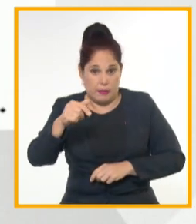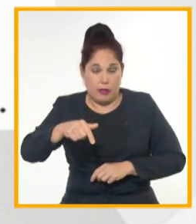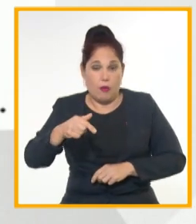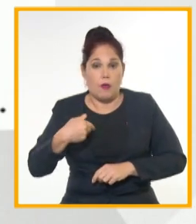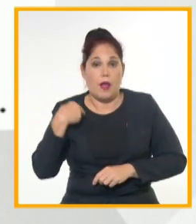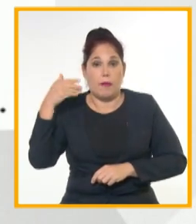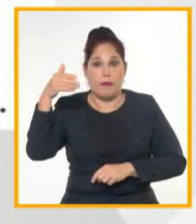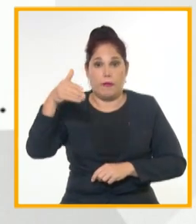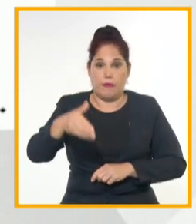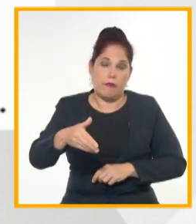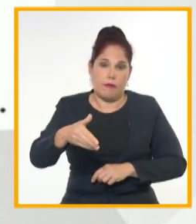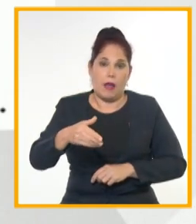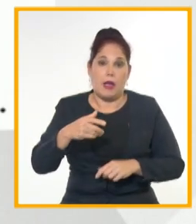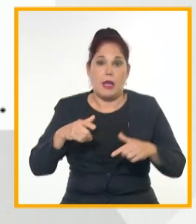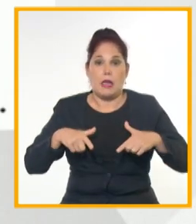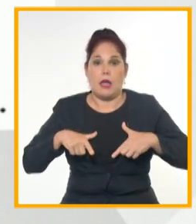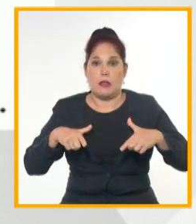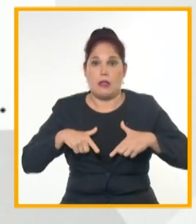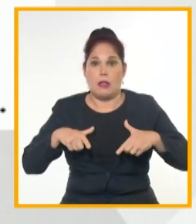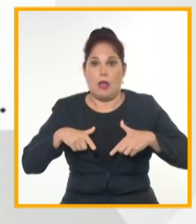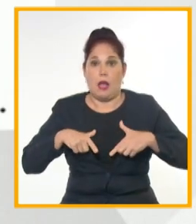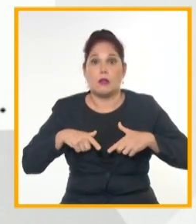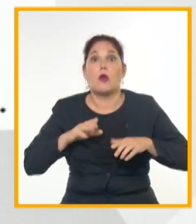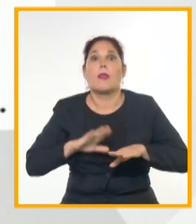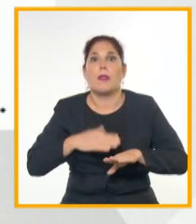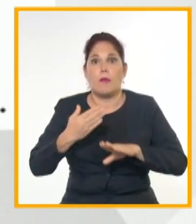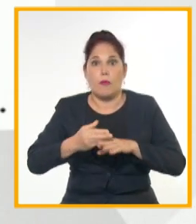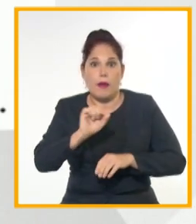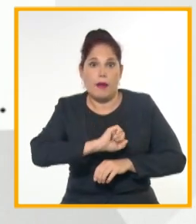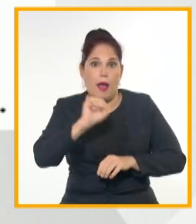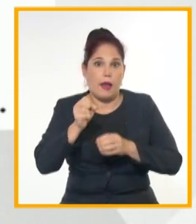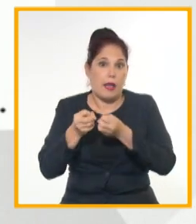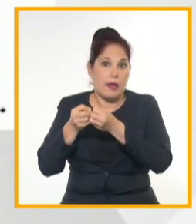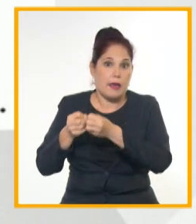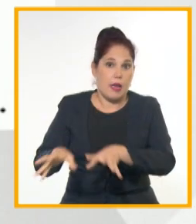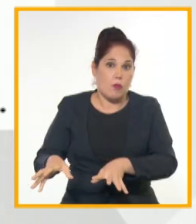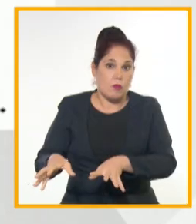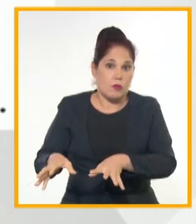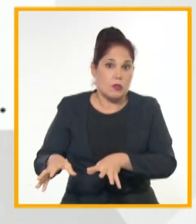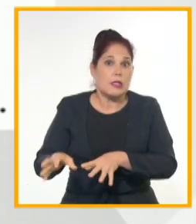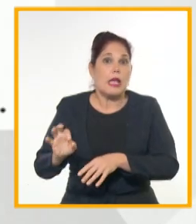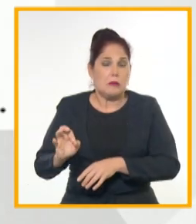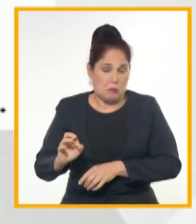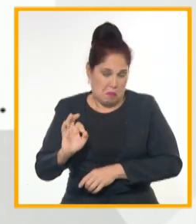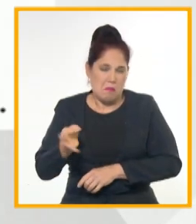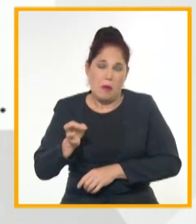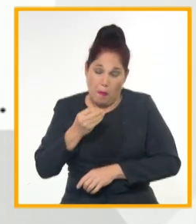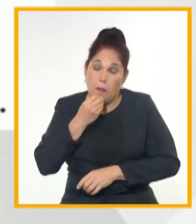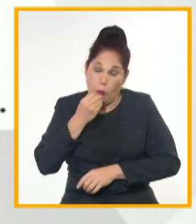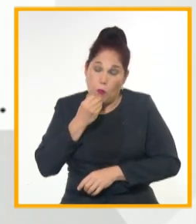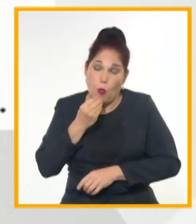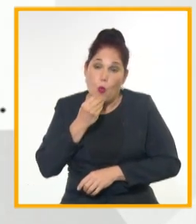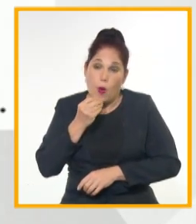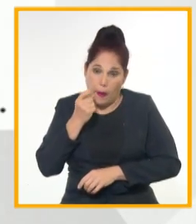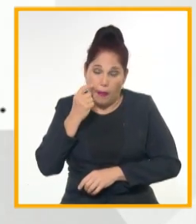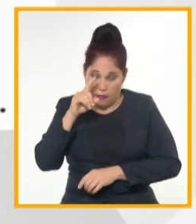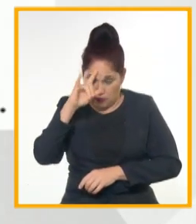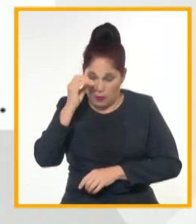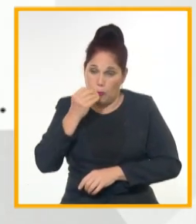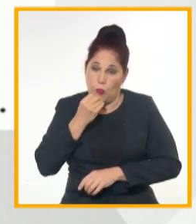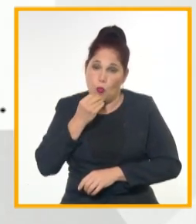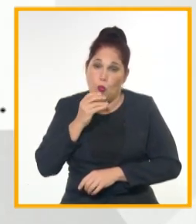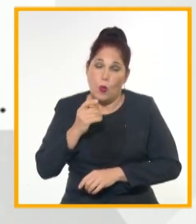presentase como candidato y luego, si ganan, renuncia, dijo que ese es un método, aunque